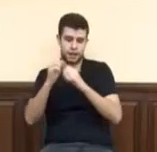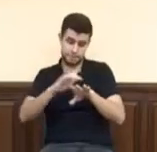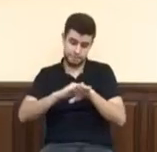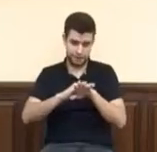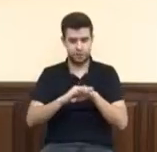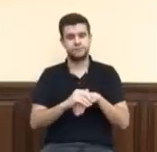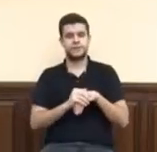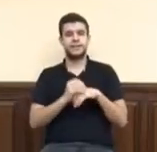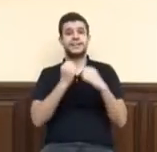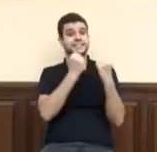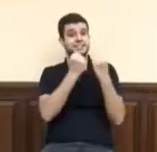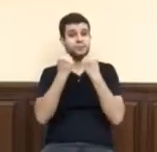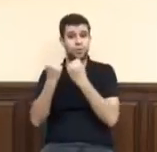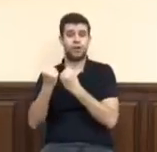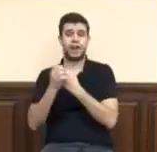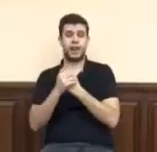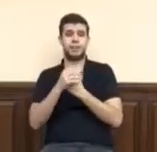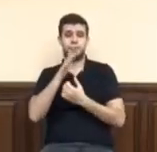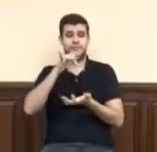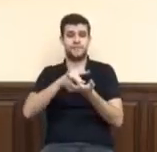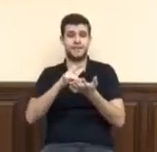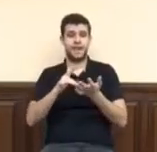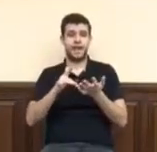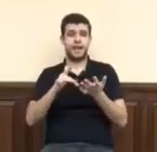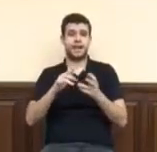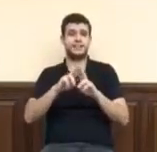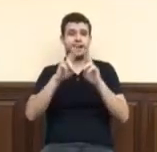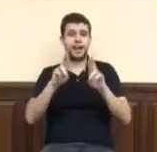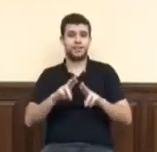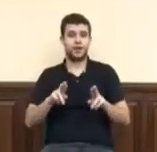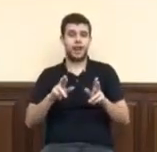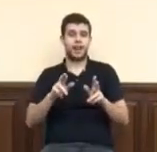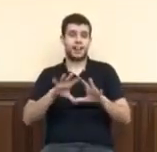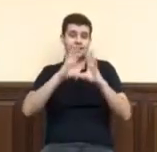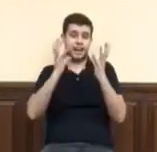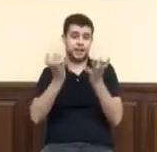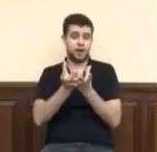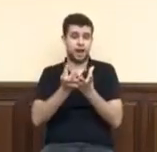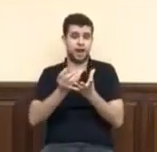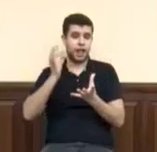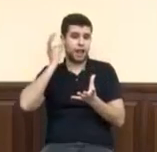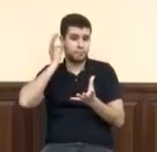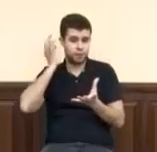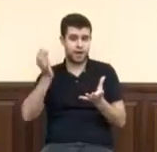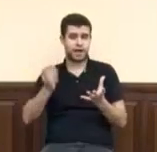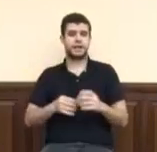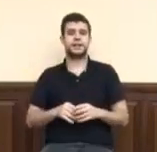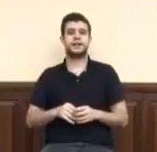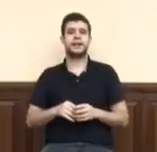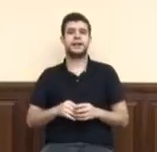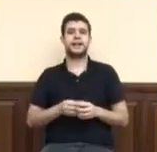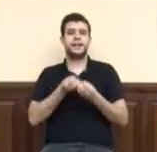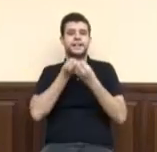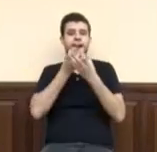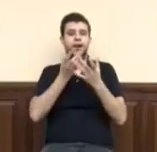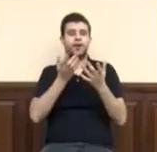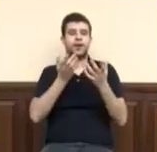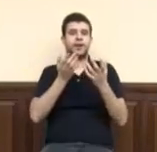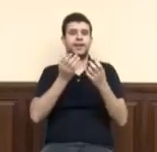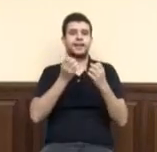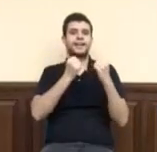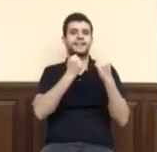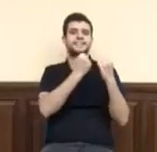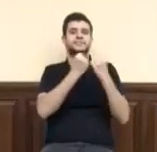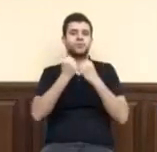la Declaración Institucional por el Día Internacional de la Mujer, ni suscriben la Declaración Institucional por el Día de los Niños y